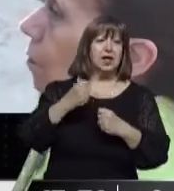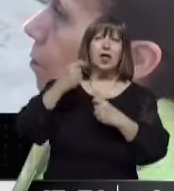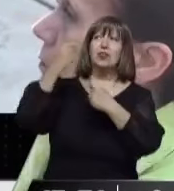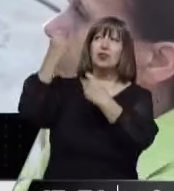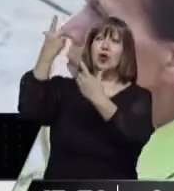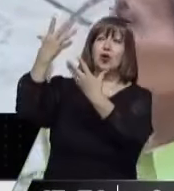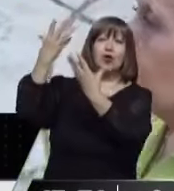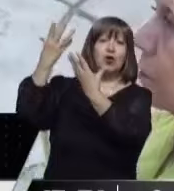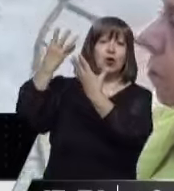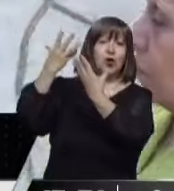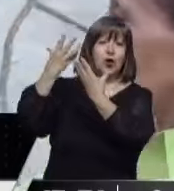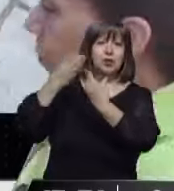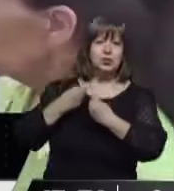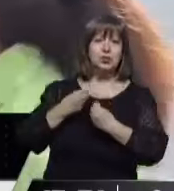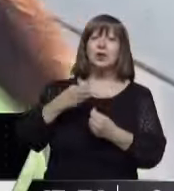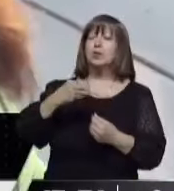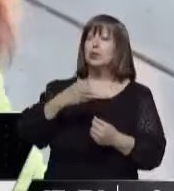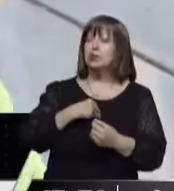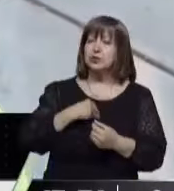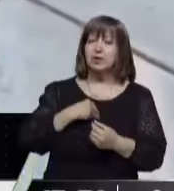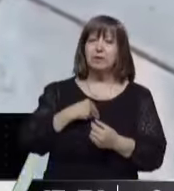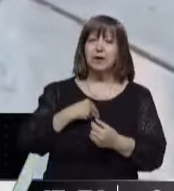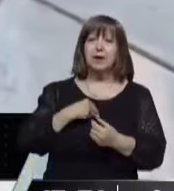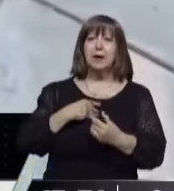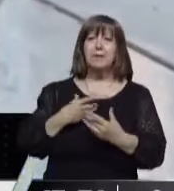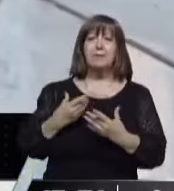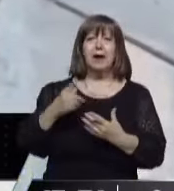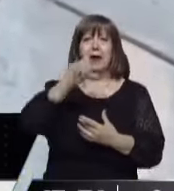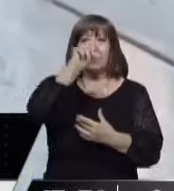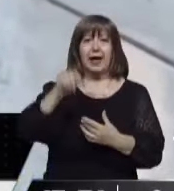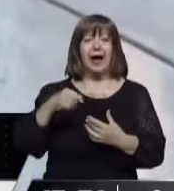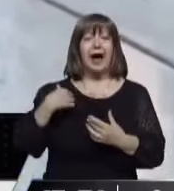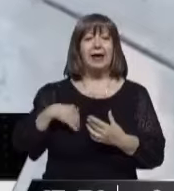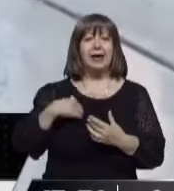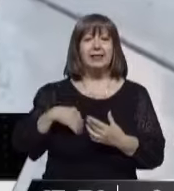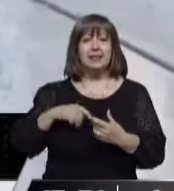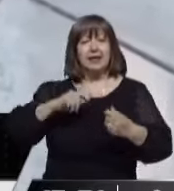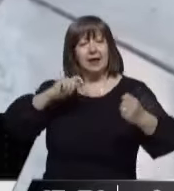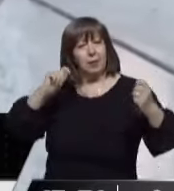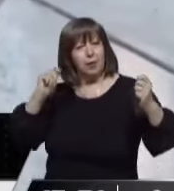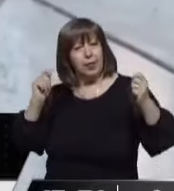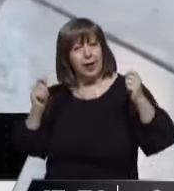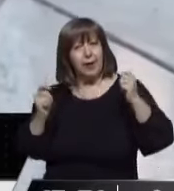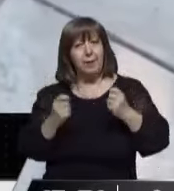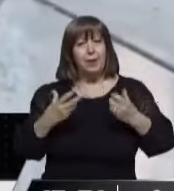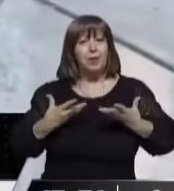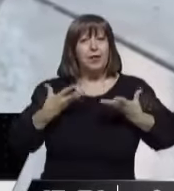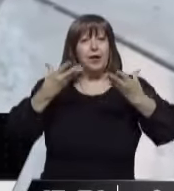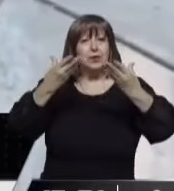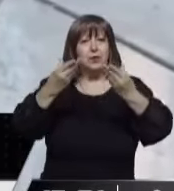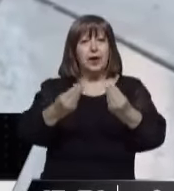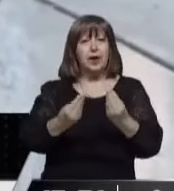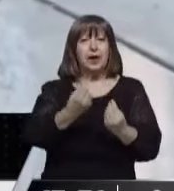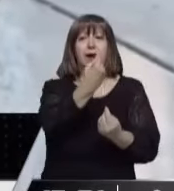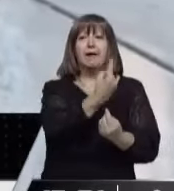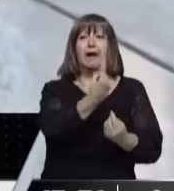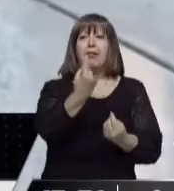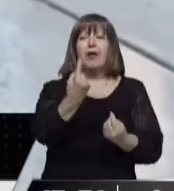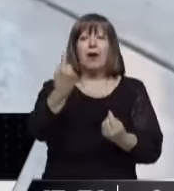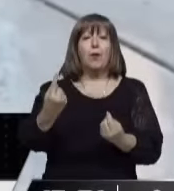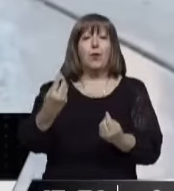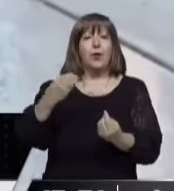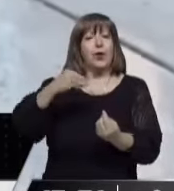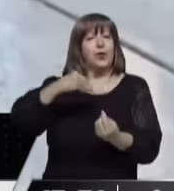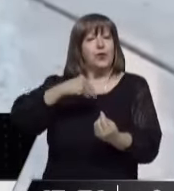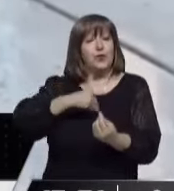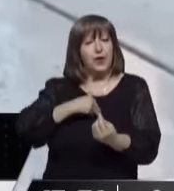de todo lo que estamos atravesando en este país, para que Dios haga, digamos, en cada uno la fe cristiana